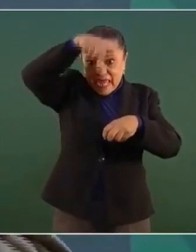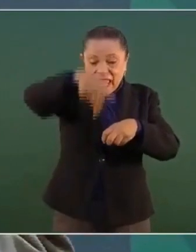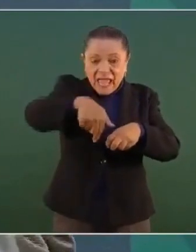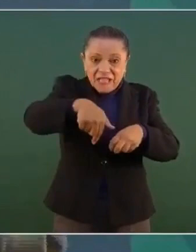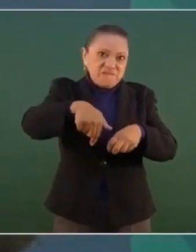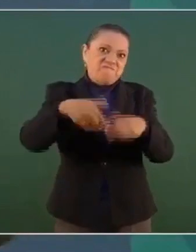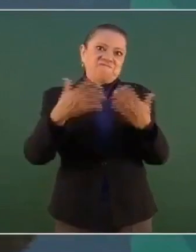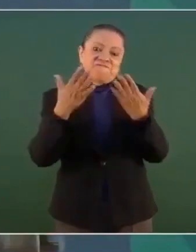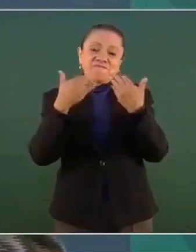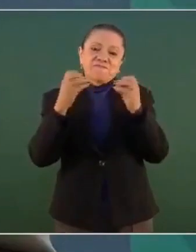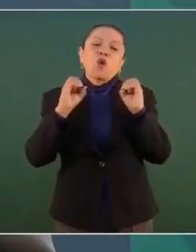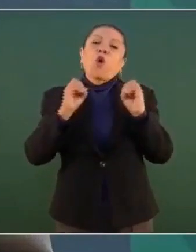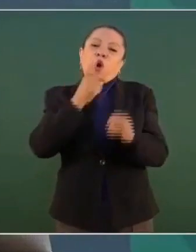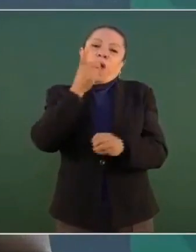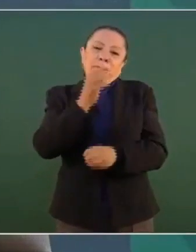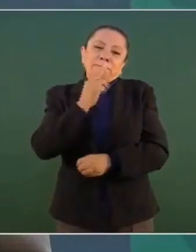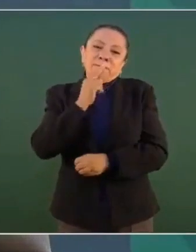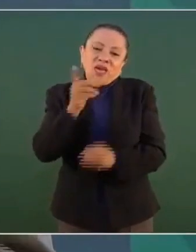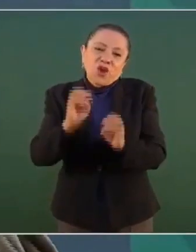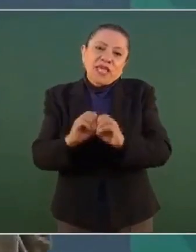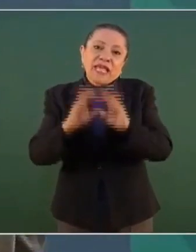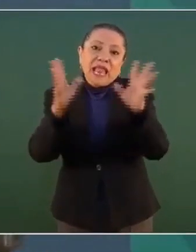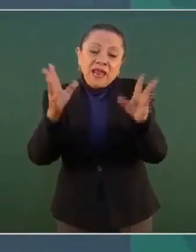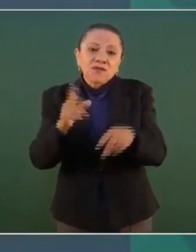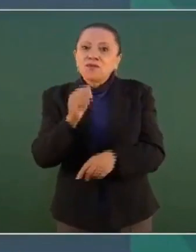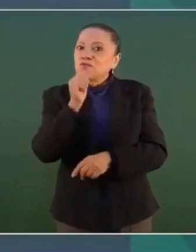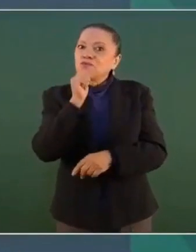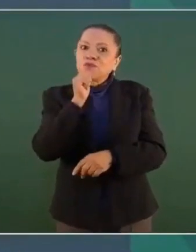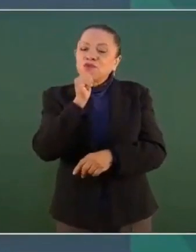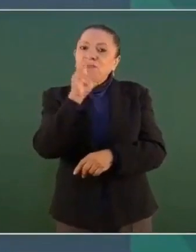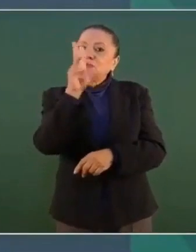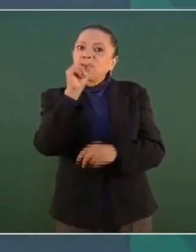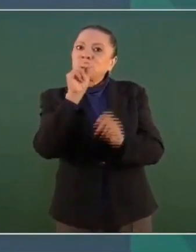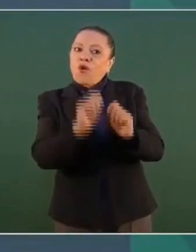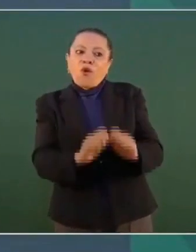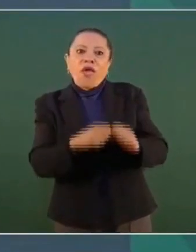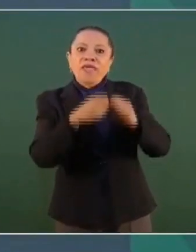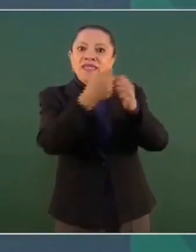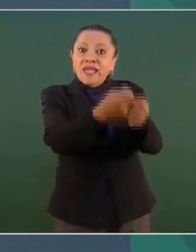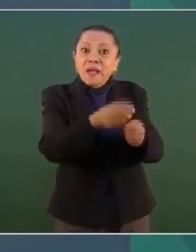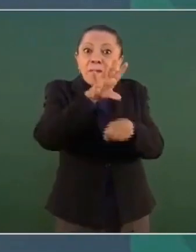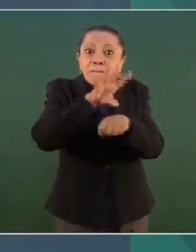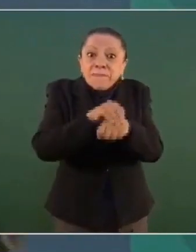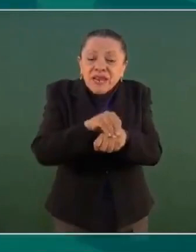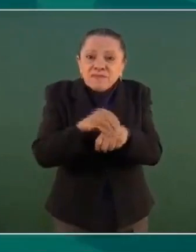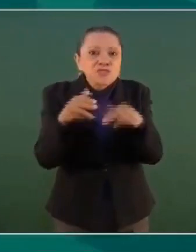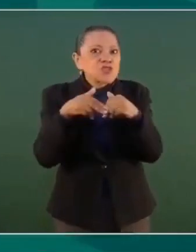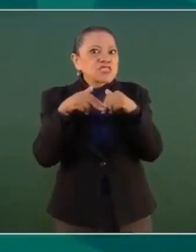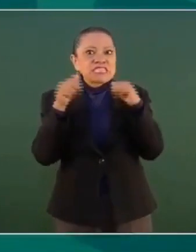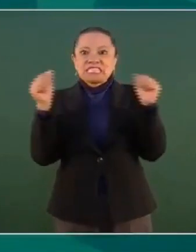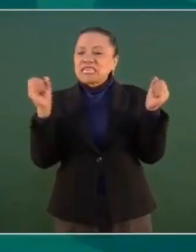o para decirlo mejor, no hemos entregado una sola concesión minera.